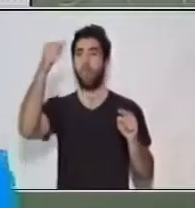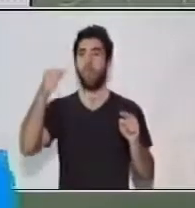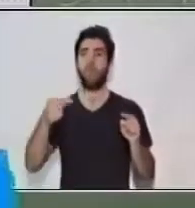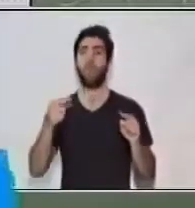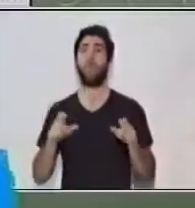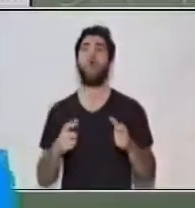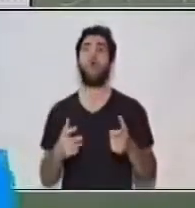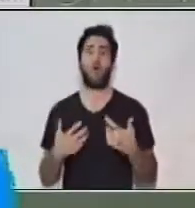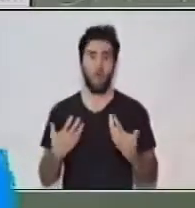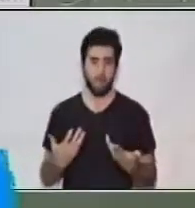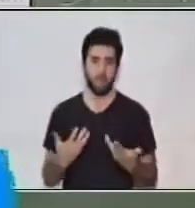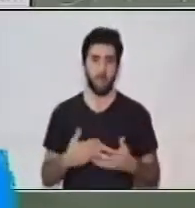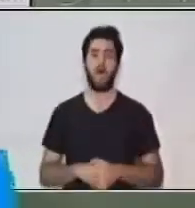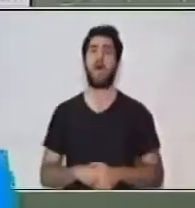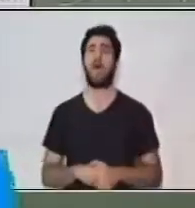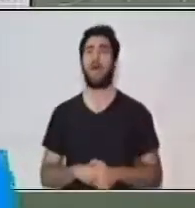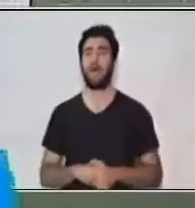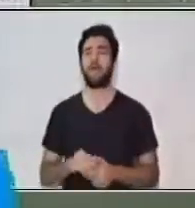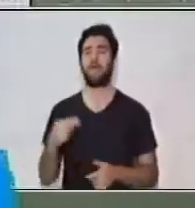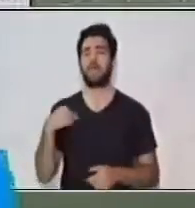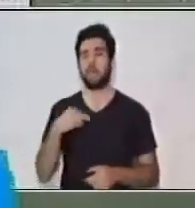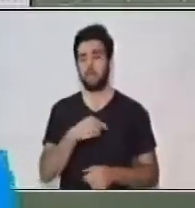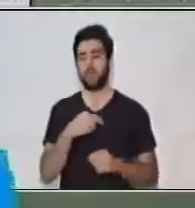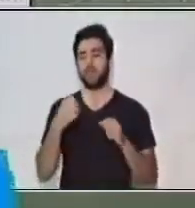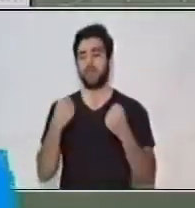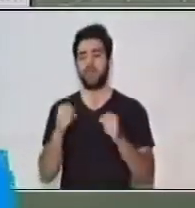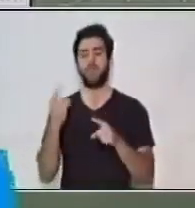en Y, vamos a utilizar